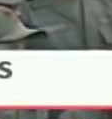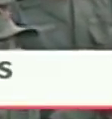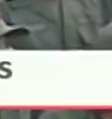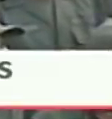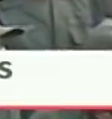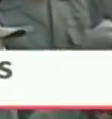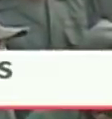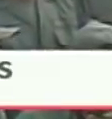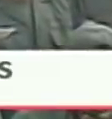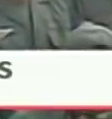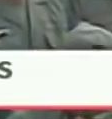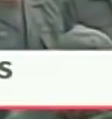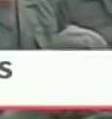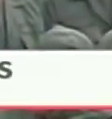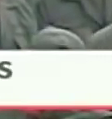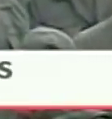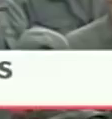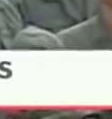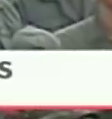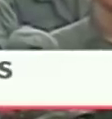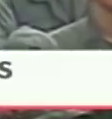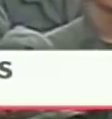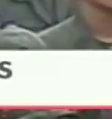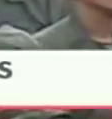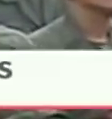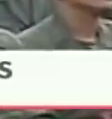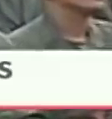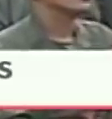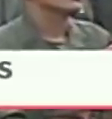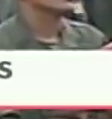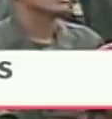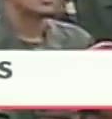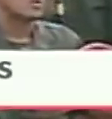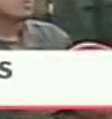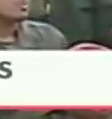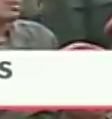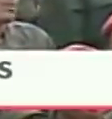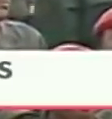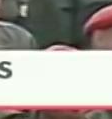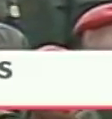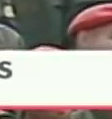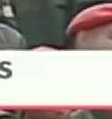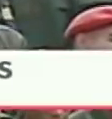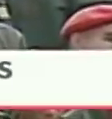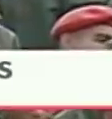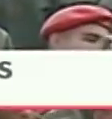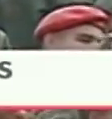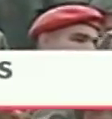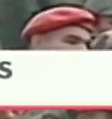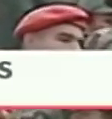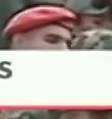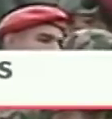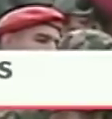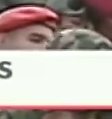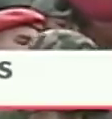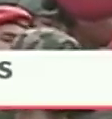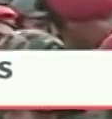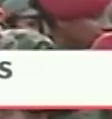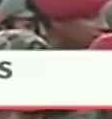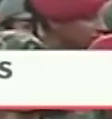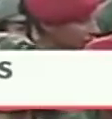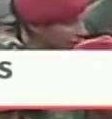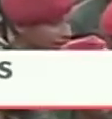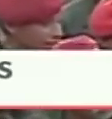Bolivariana, Aviación Militar Bolivariana, Ejército Nacional Bolivariano y además la Milicia